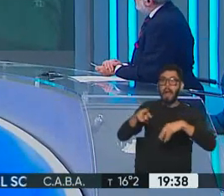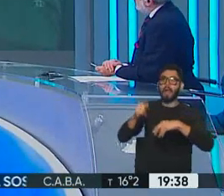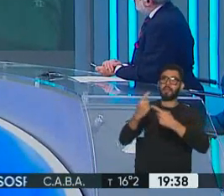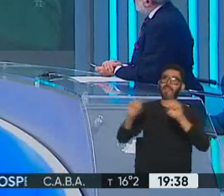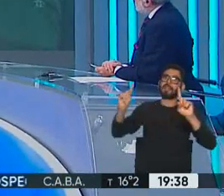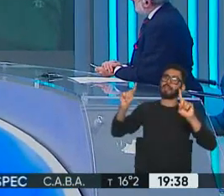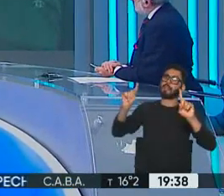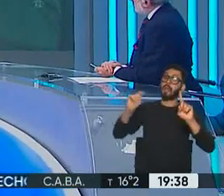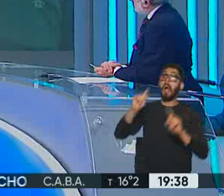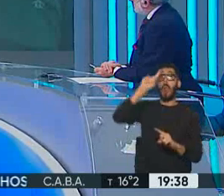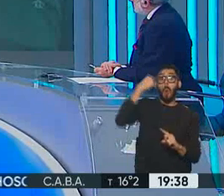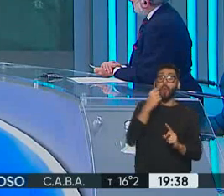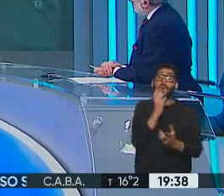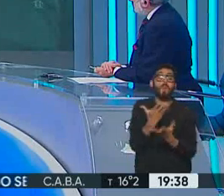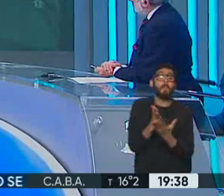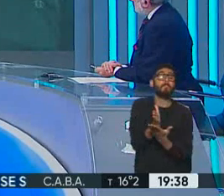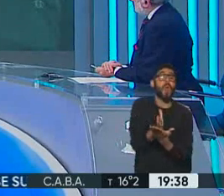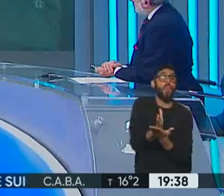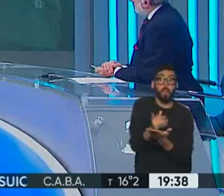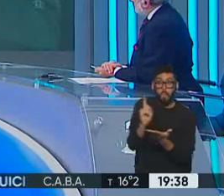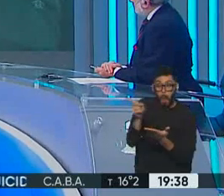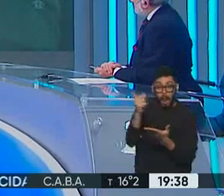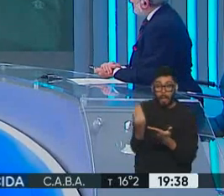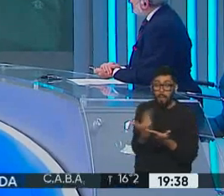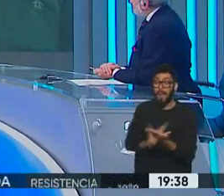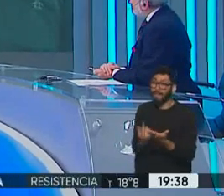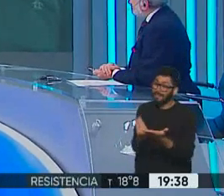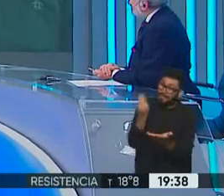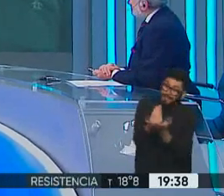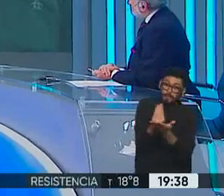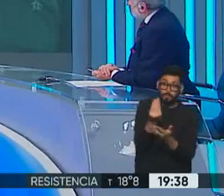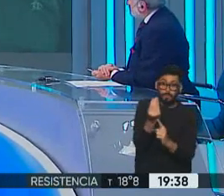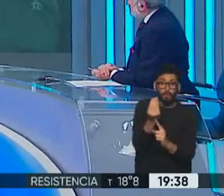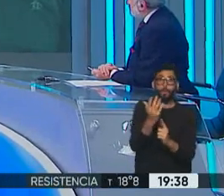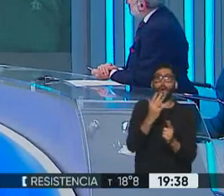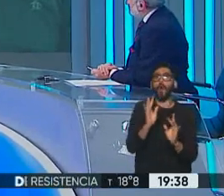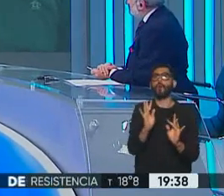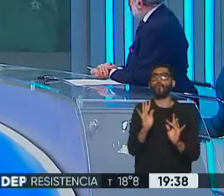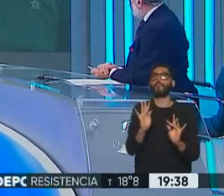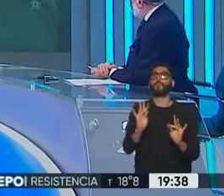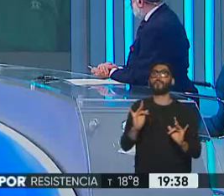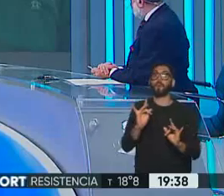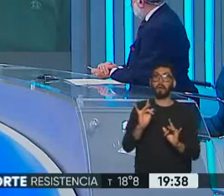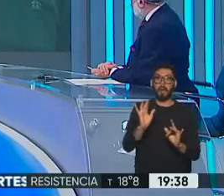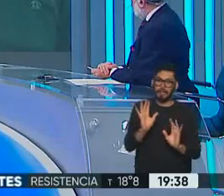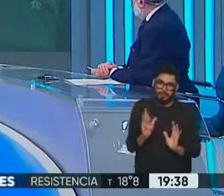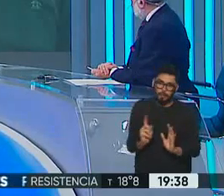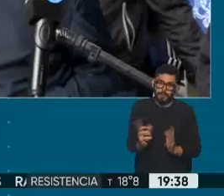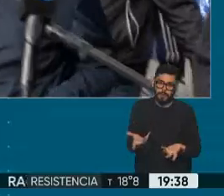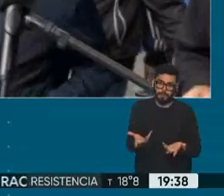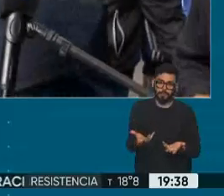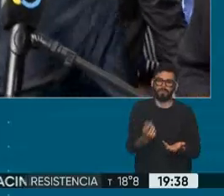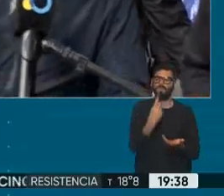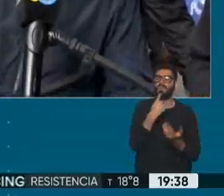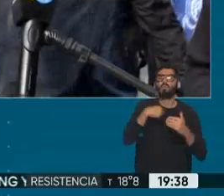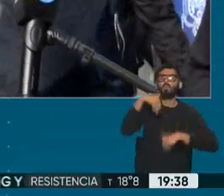una mirada moderada, él no llegó a la presidencia a través de esa mirada. Cuando habla del contrato